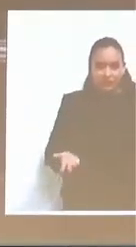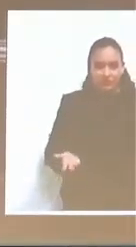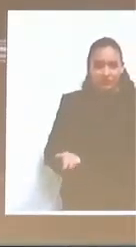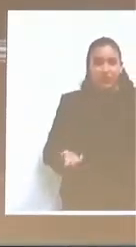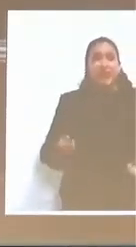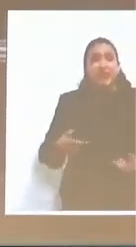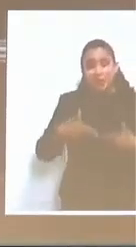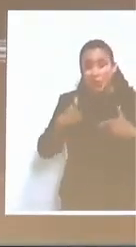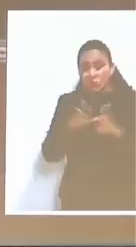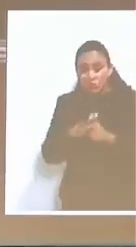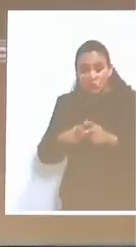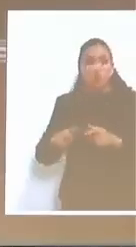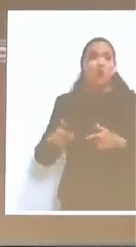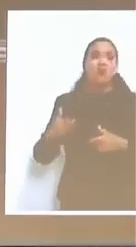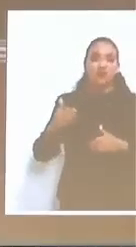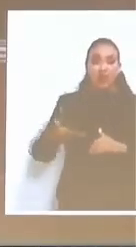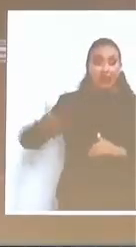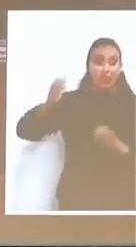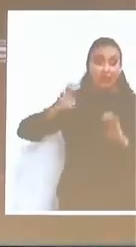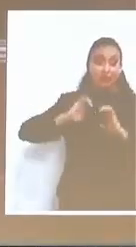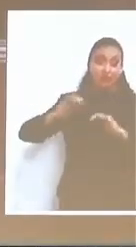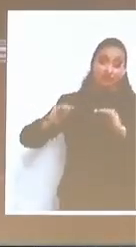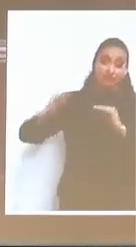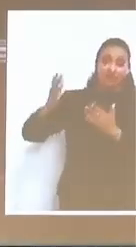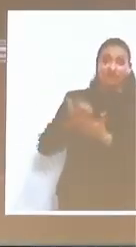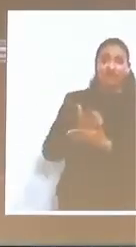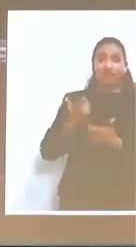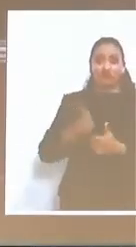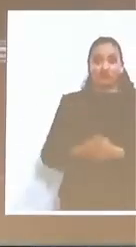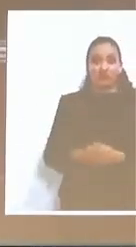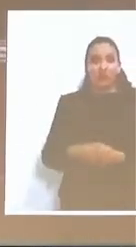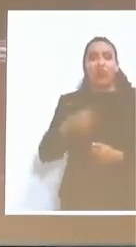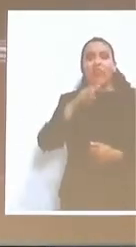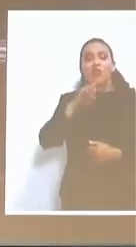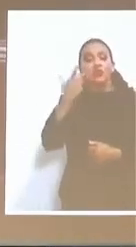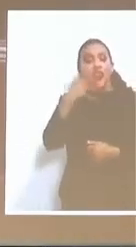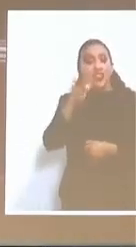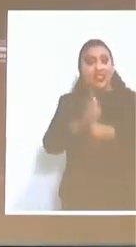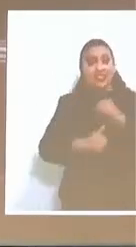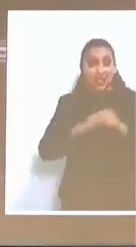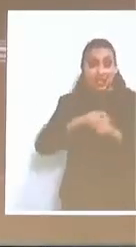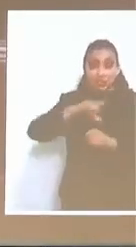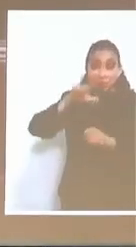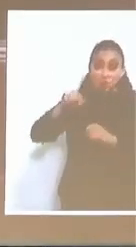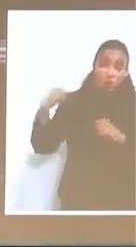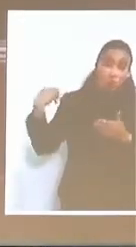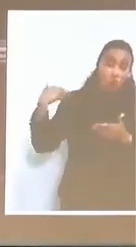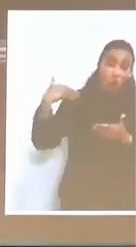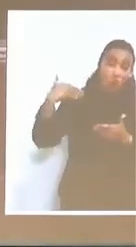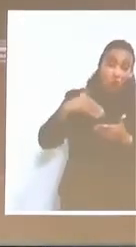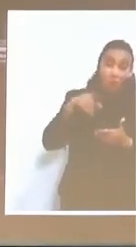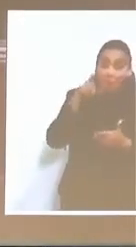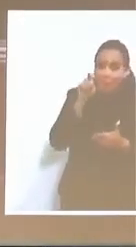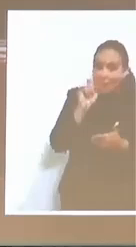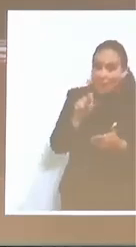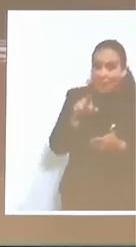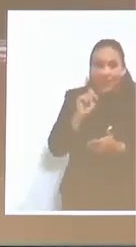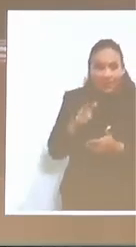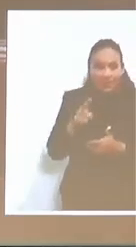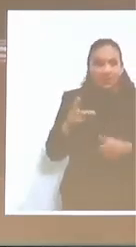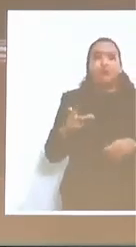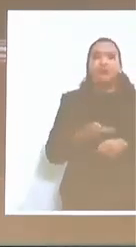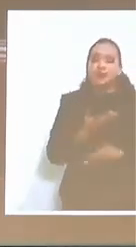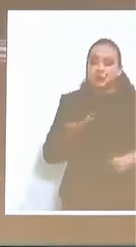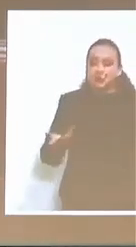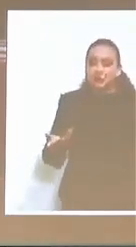democratización, ¿cuáles son los poderes en contra? Porque desde una visión del Estado, además de este concepto que acabas de decir, siempre